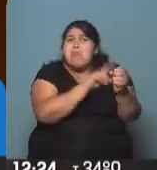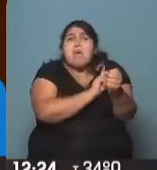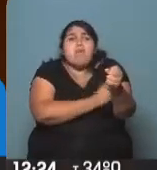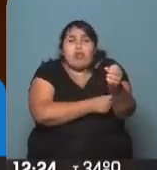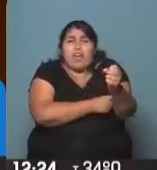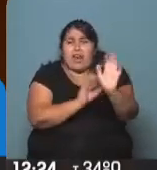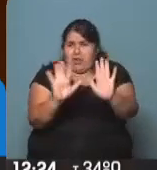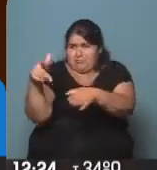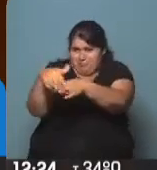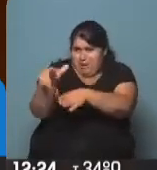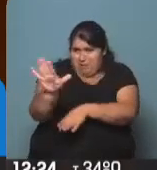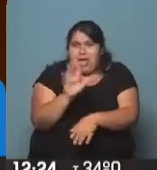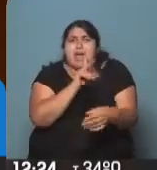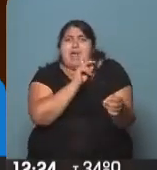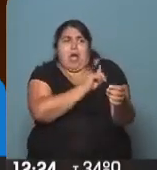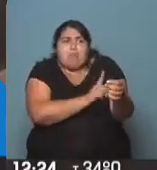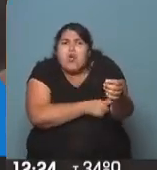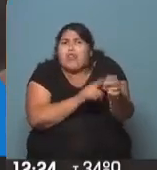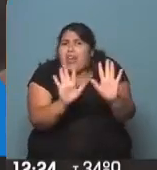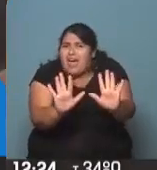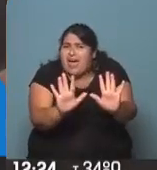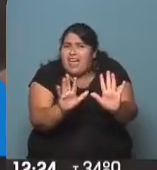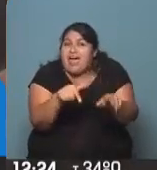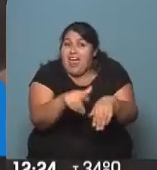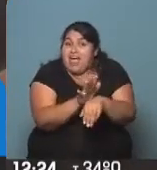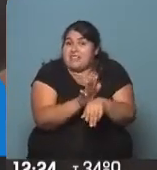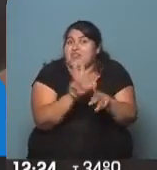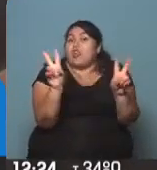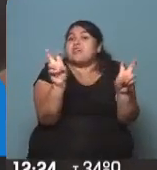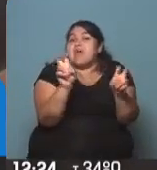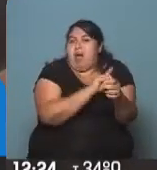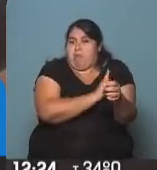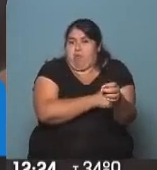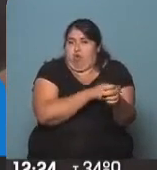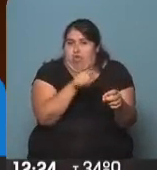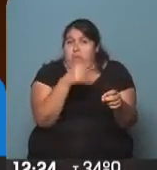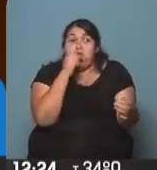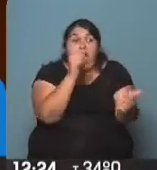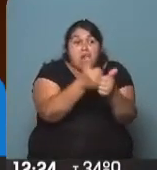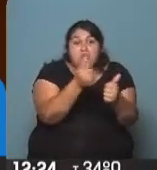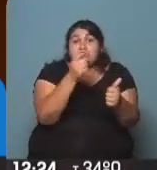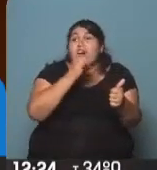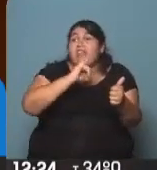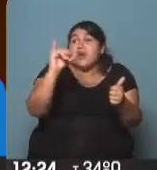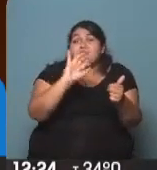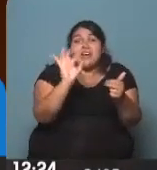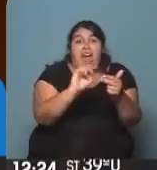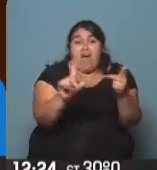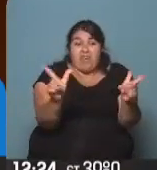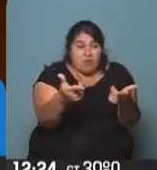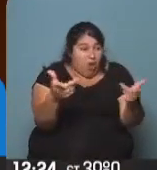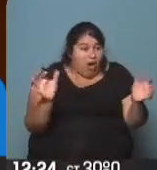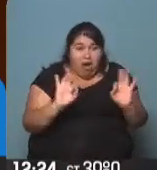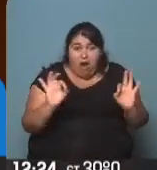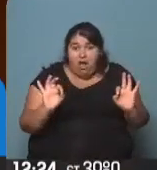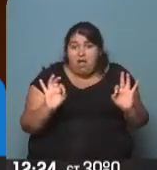déjeme, son cuestiones de poder. Así empezamos esta charla. Si usted no hay abusos, no denuncia abusos, no aparecen abusos, pareciera